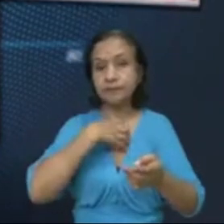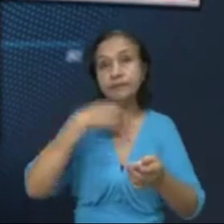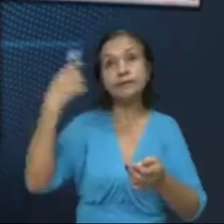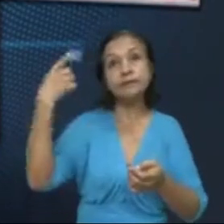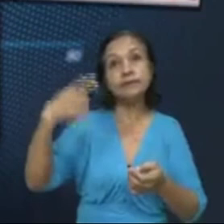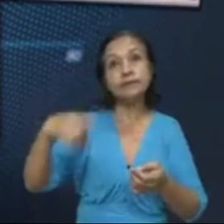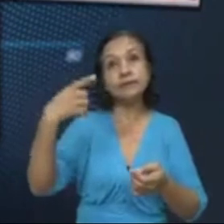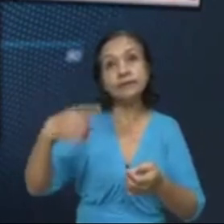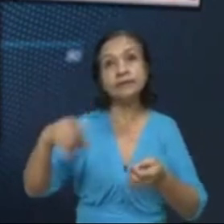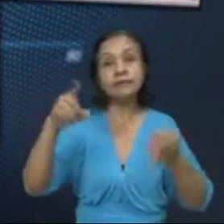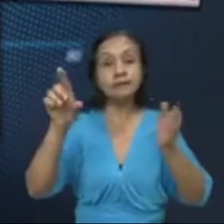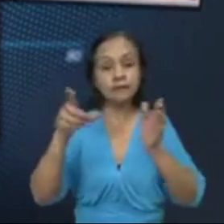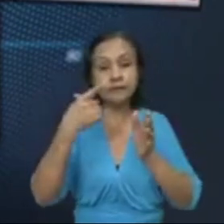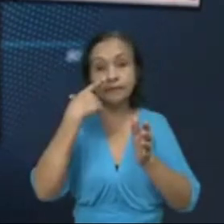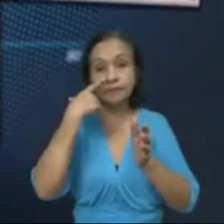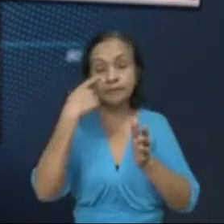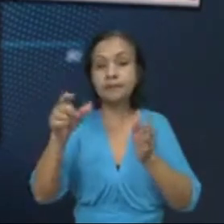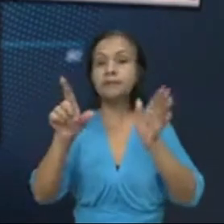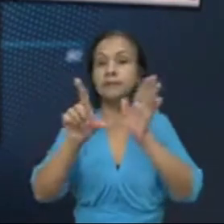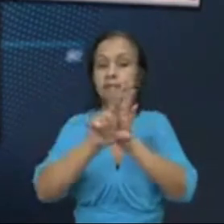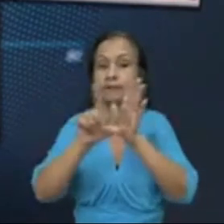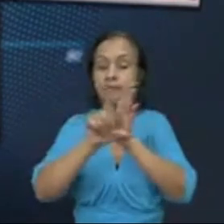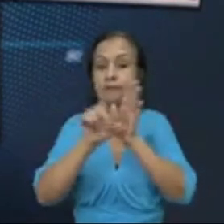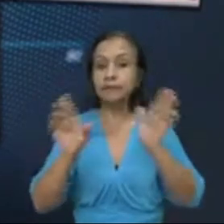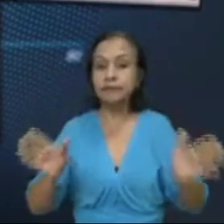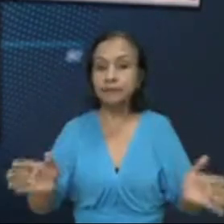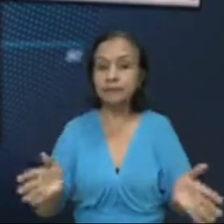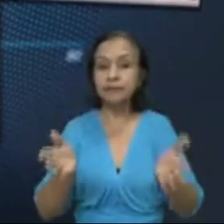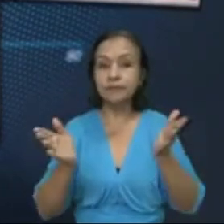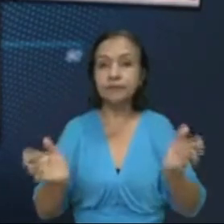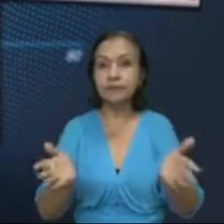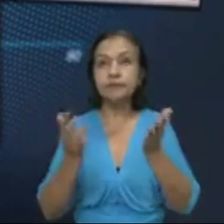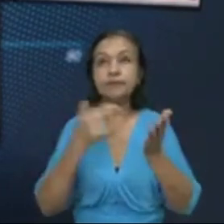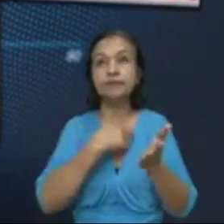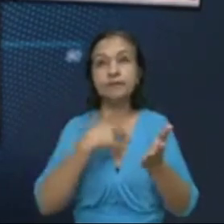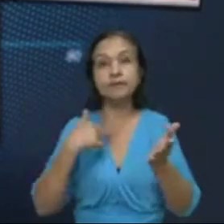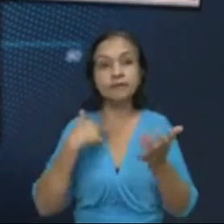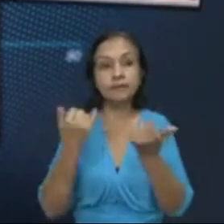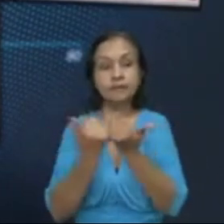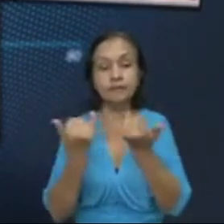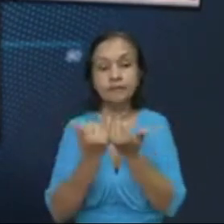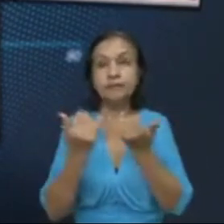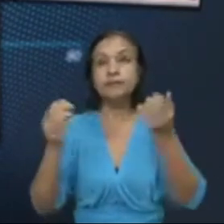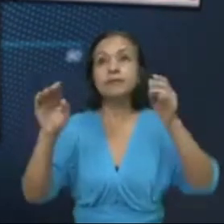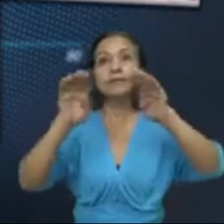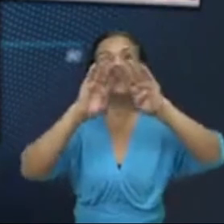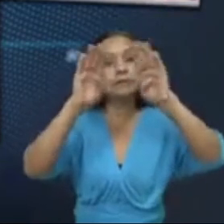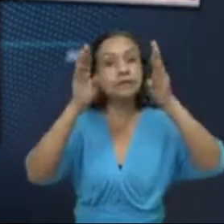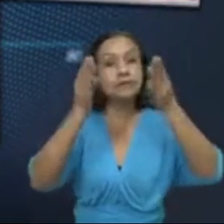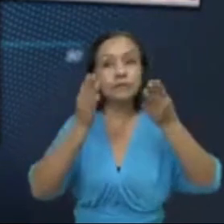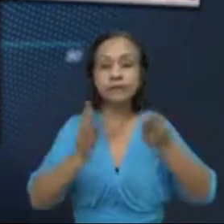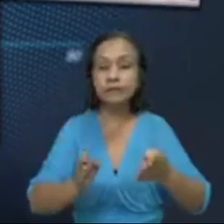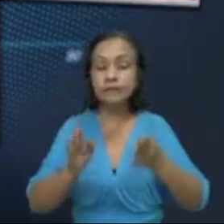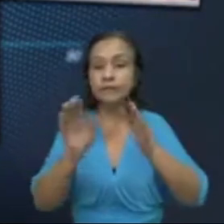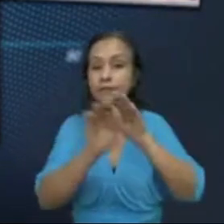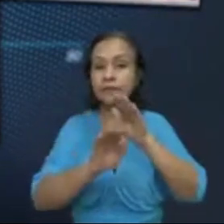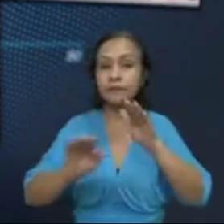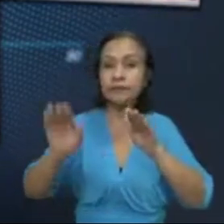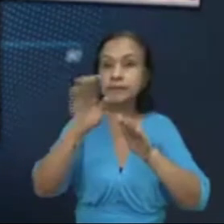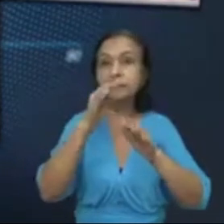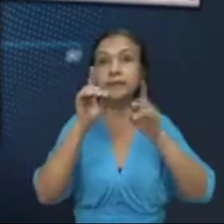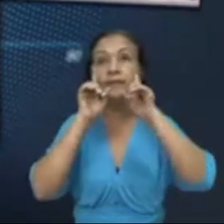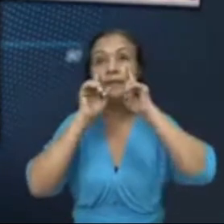del conocimiento de la ley, pero también promover la denuncia. La denuncia como un instrumento y como un mecanismo